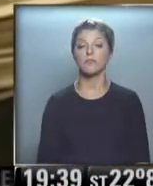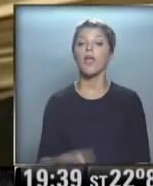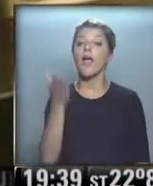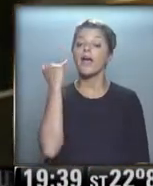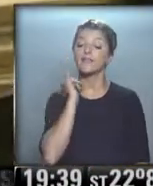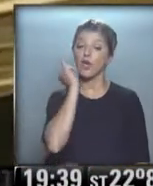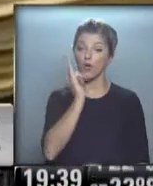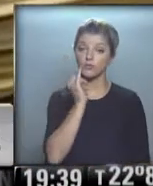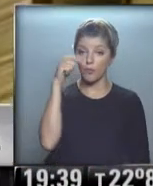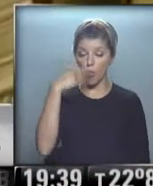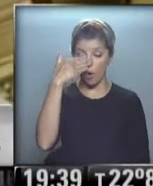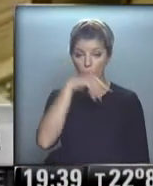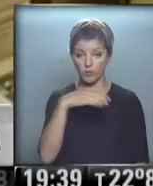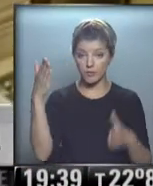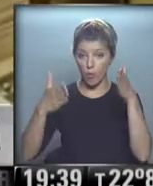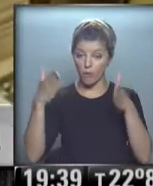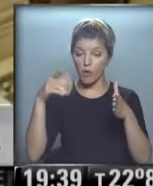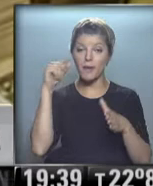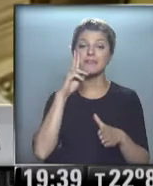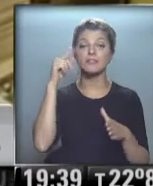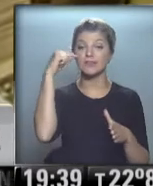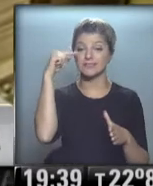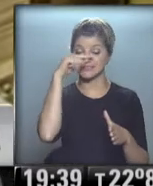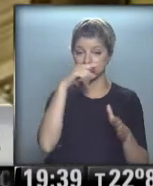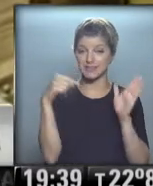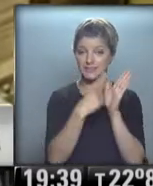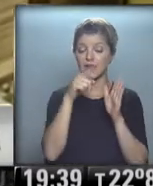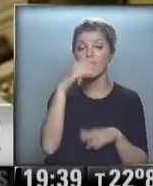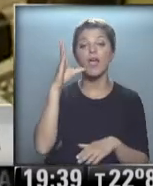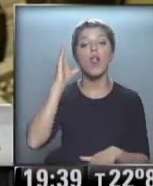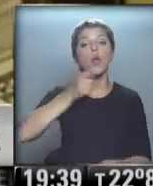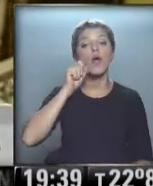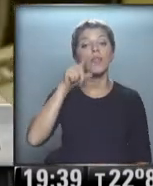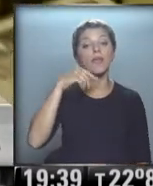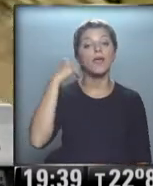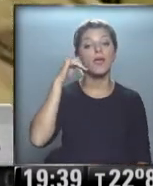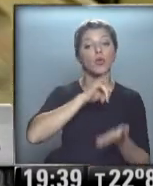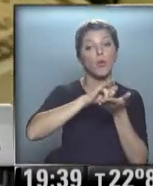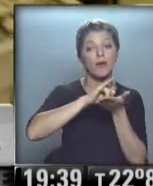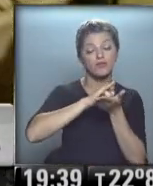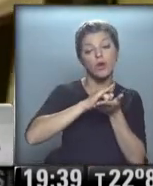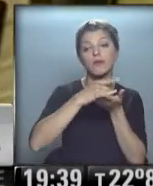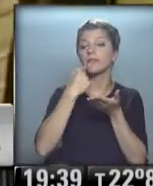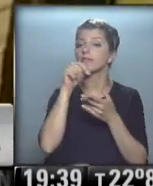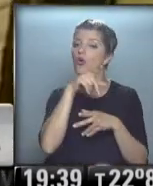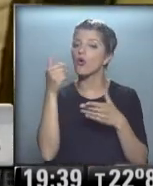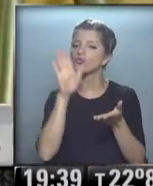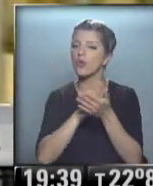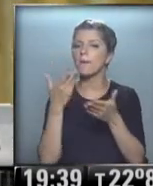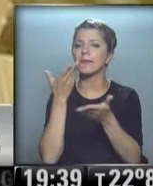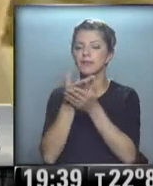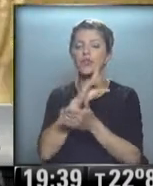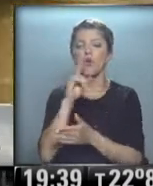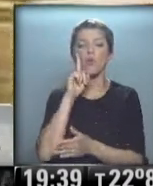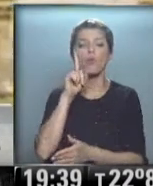Adelantamos en este último bloque de Visión 7 de Central que el juez de Nueva York, Tomás Griesa, rechazó nuevos pedidos de los fondos buitre contra la